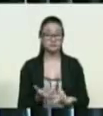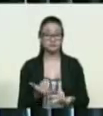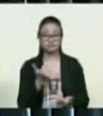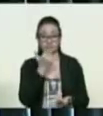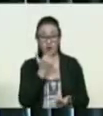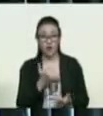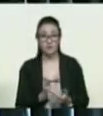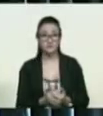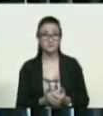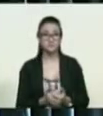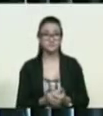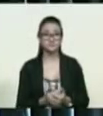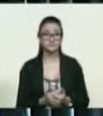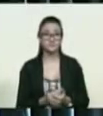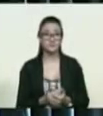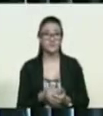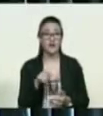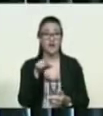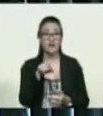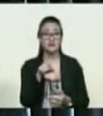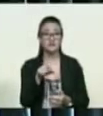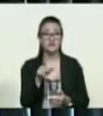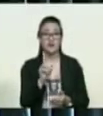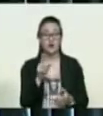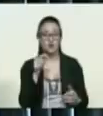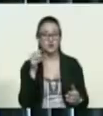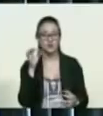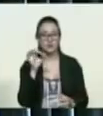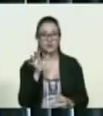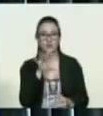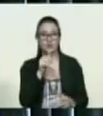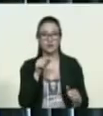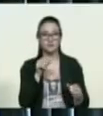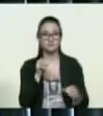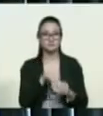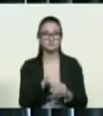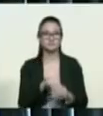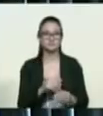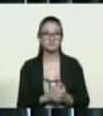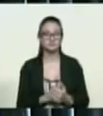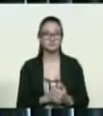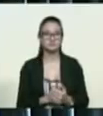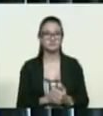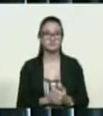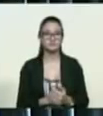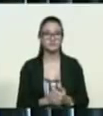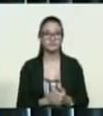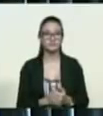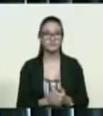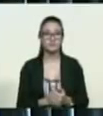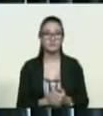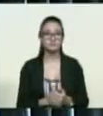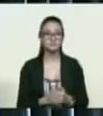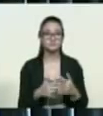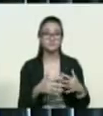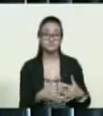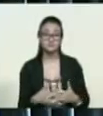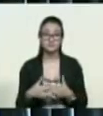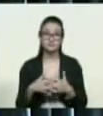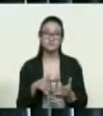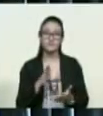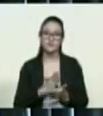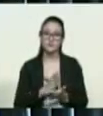ese, no se saben otros, en ese no están involucrados. Si eso es así, Estados Unidos siempre ha